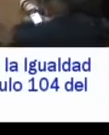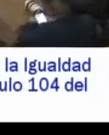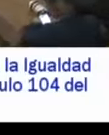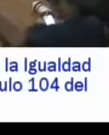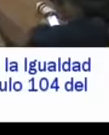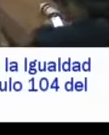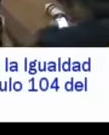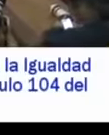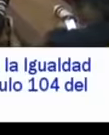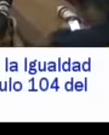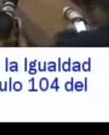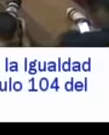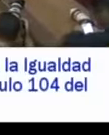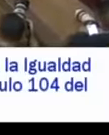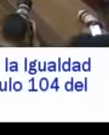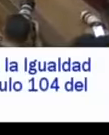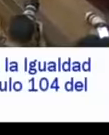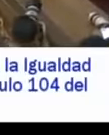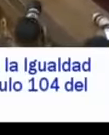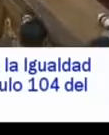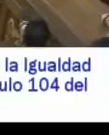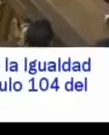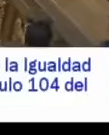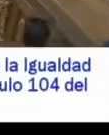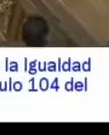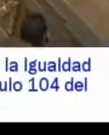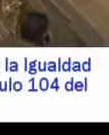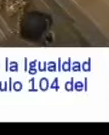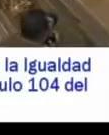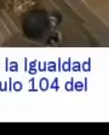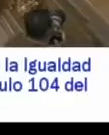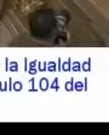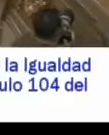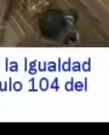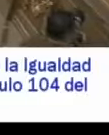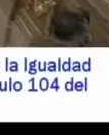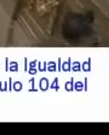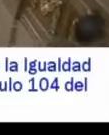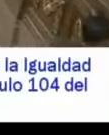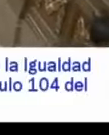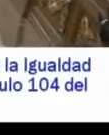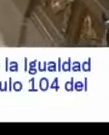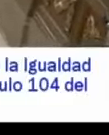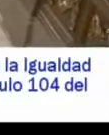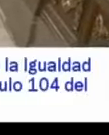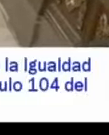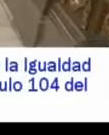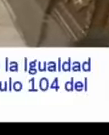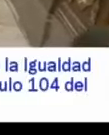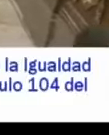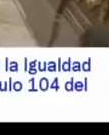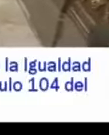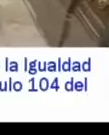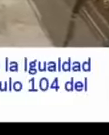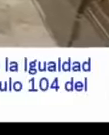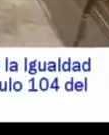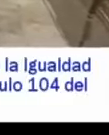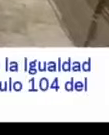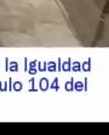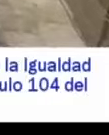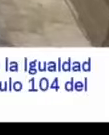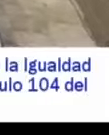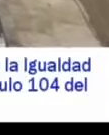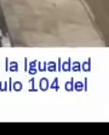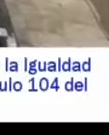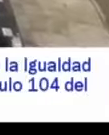públicas que promueven los derechos de las mujeres, de la igualdad de género, destacando la Convención Latinoamericana para Erradicar